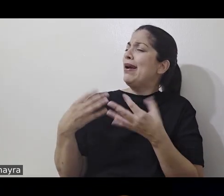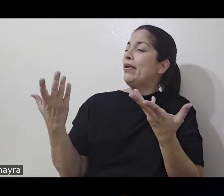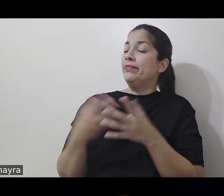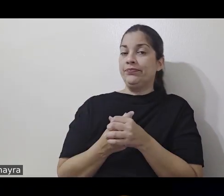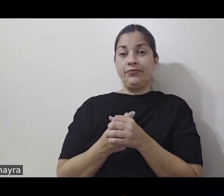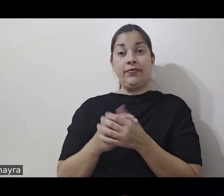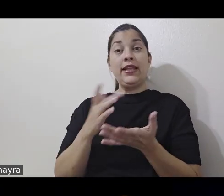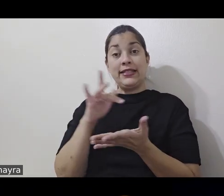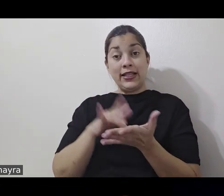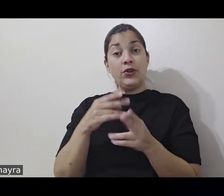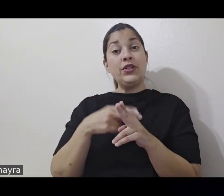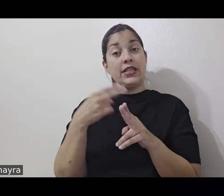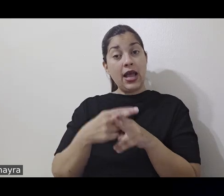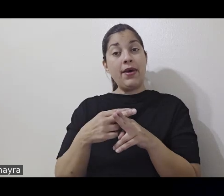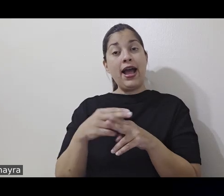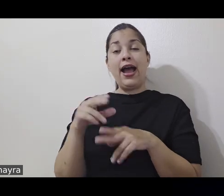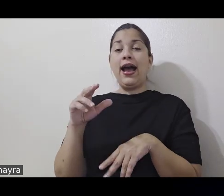Atrapado Ficticio. Y yo